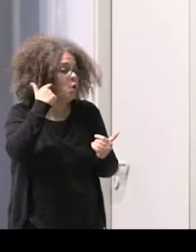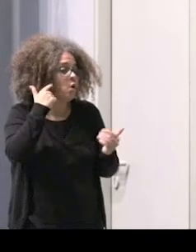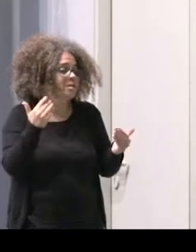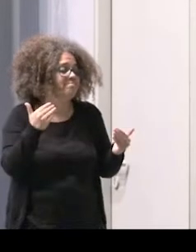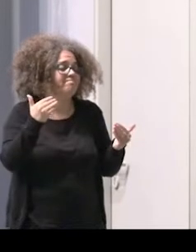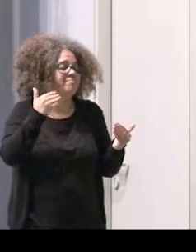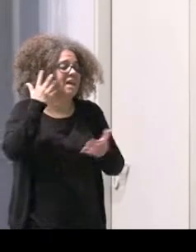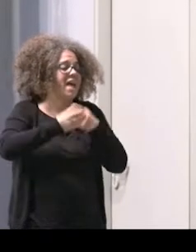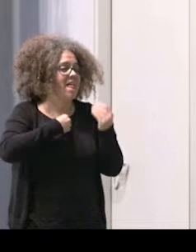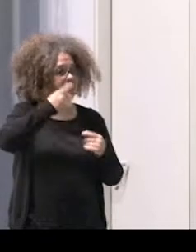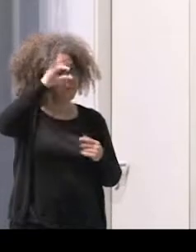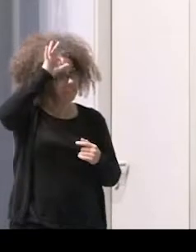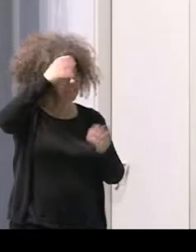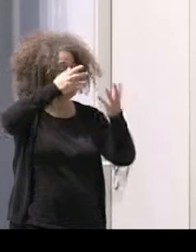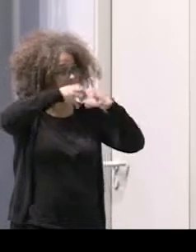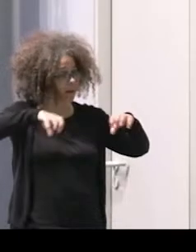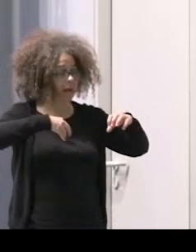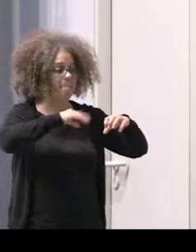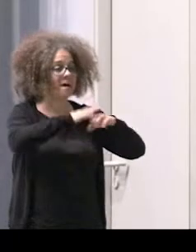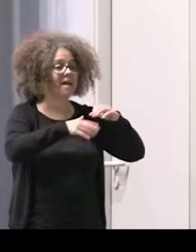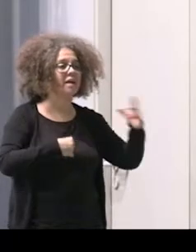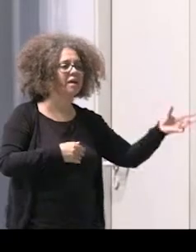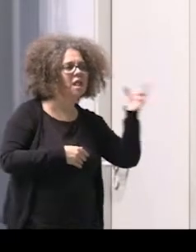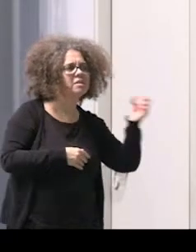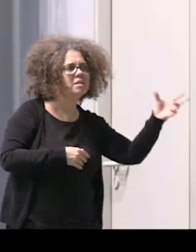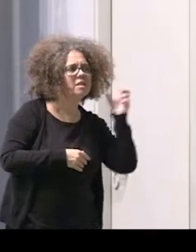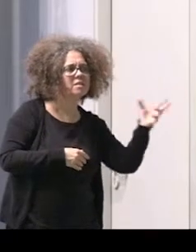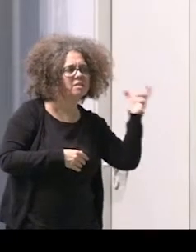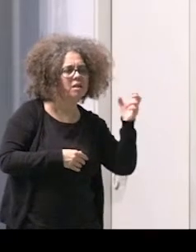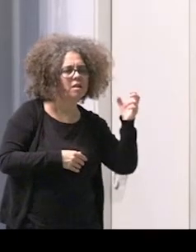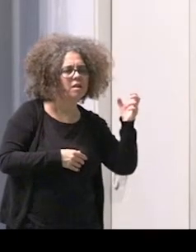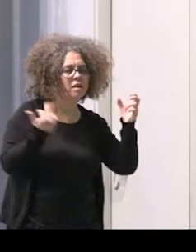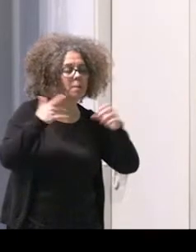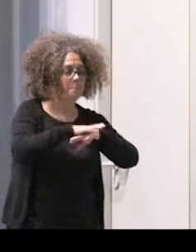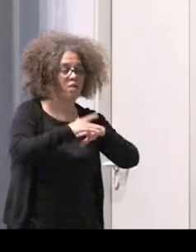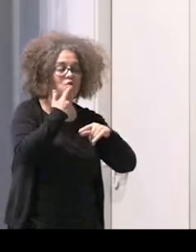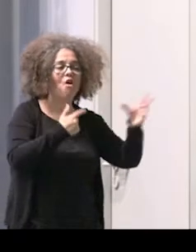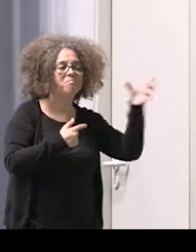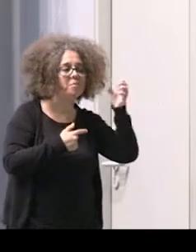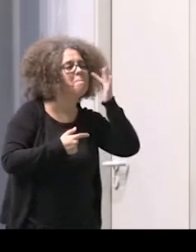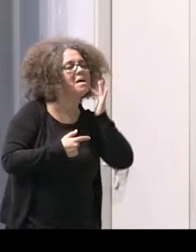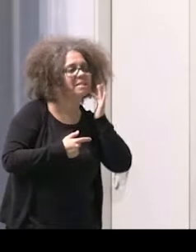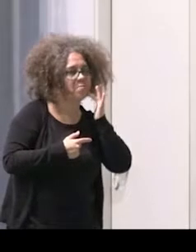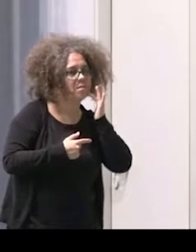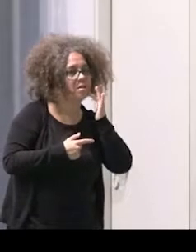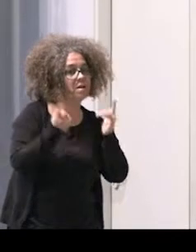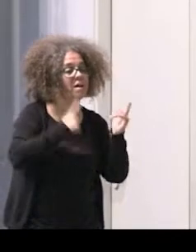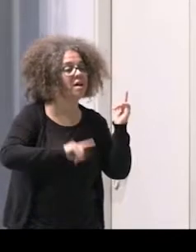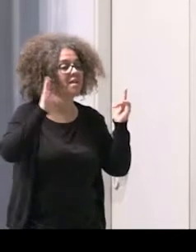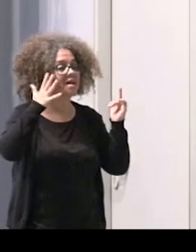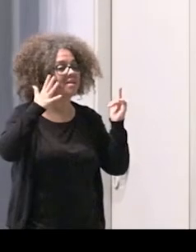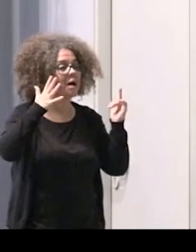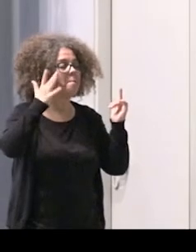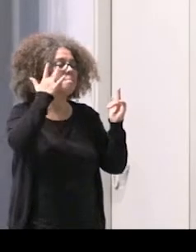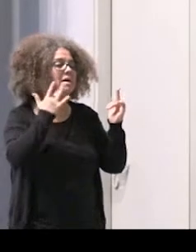2 señales. Hacer que la señal de la derecha se presente más limpia al oído izquierdo, perdón, de la izquierda más limpia al oído izquierdo y la señal de la derecha